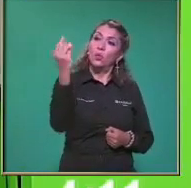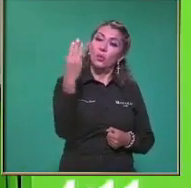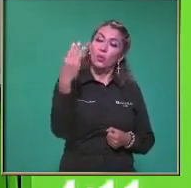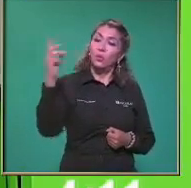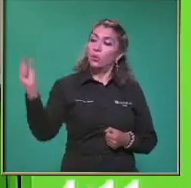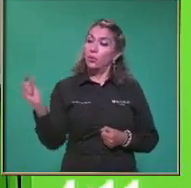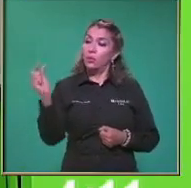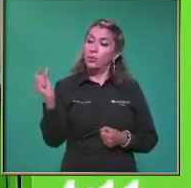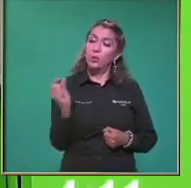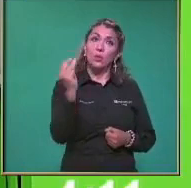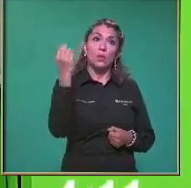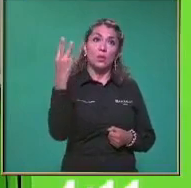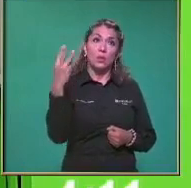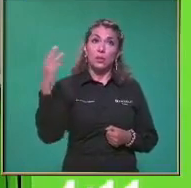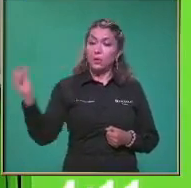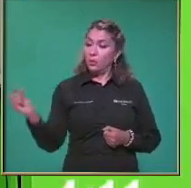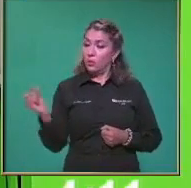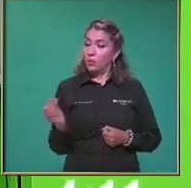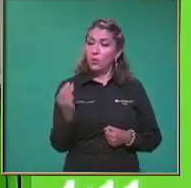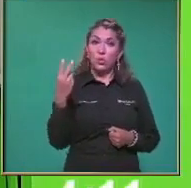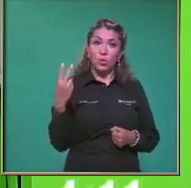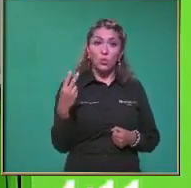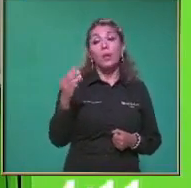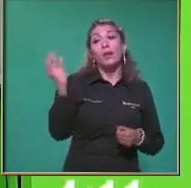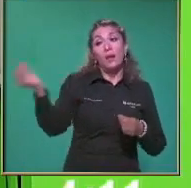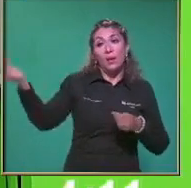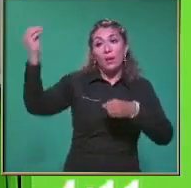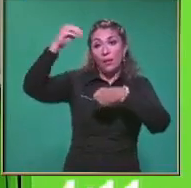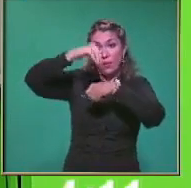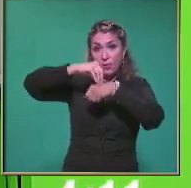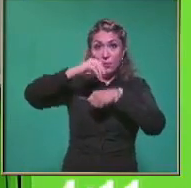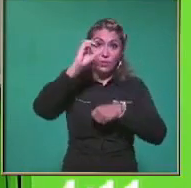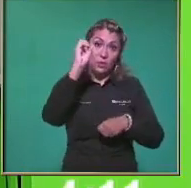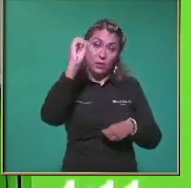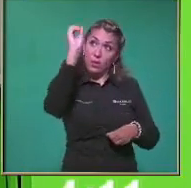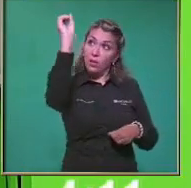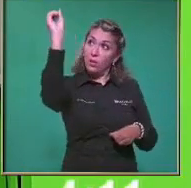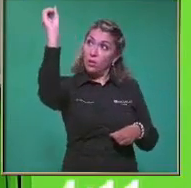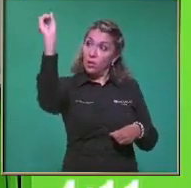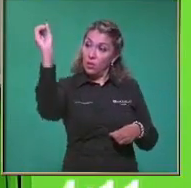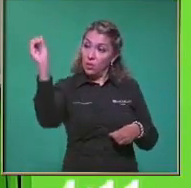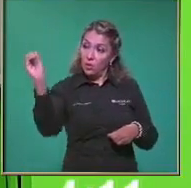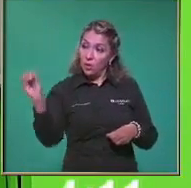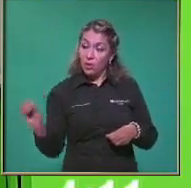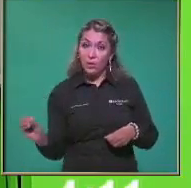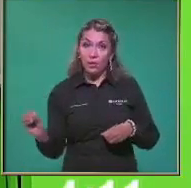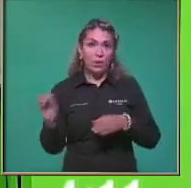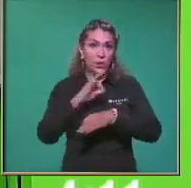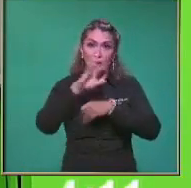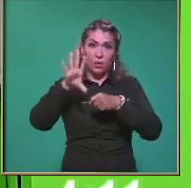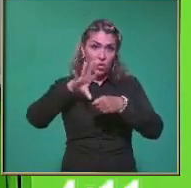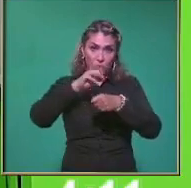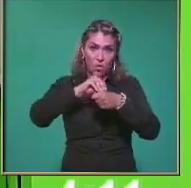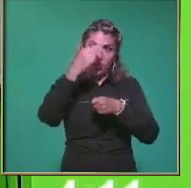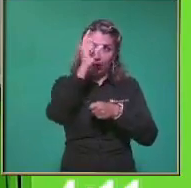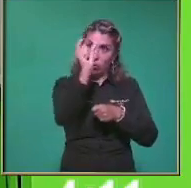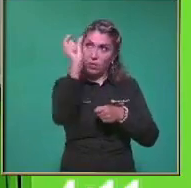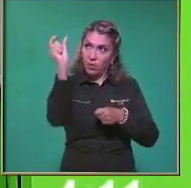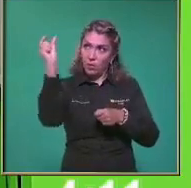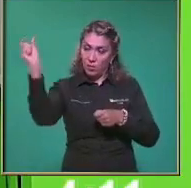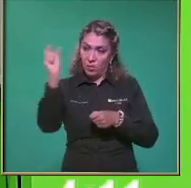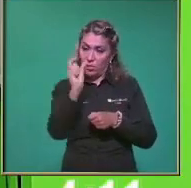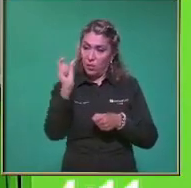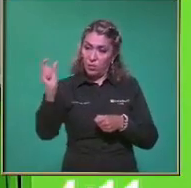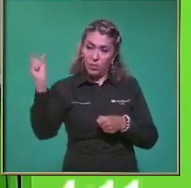0 al final, para que todas tengan 3 decimales. Si hubiera una cantidad que tuviera